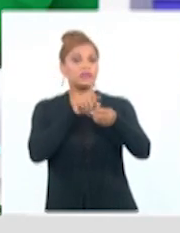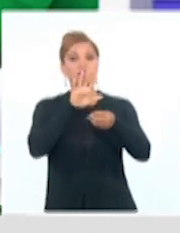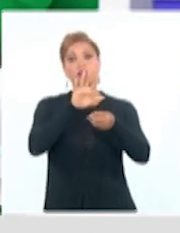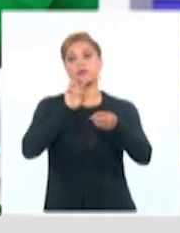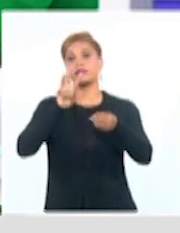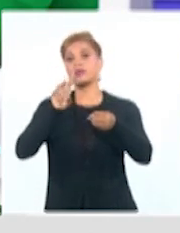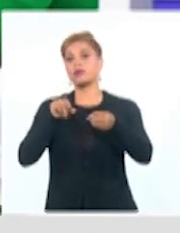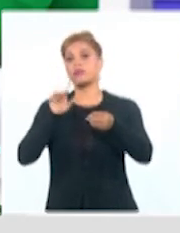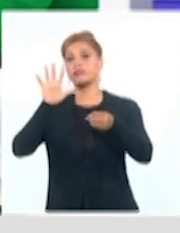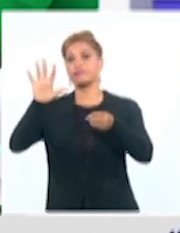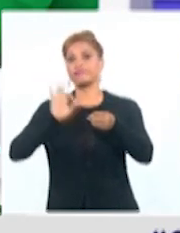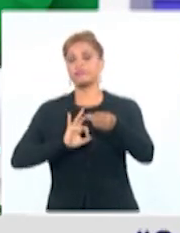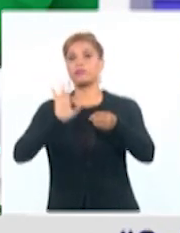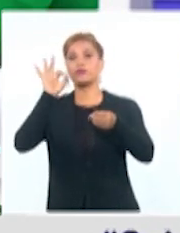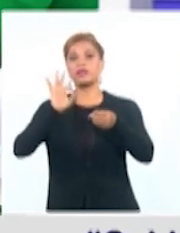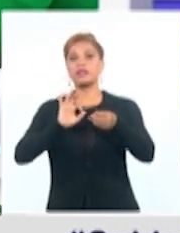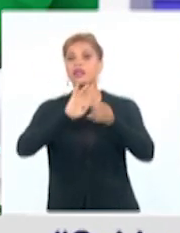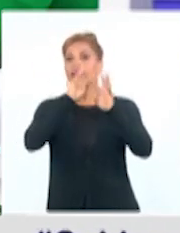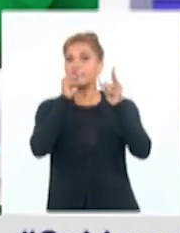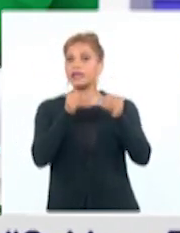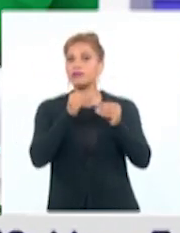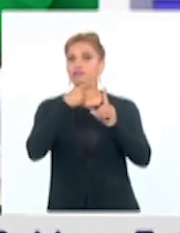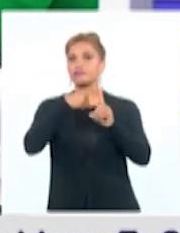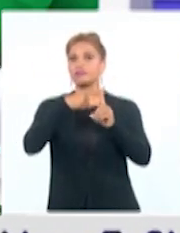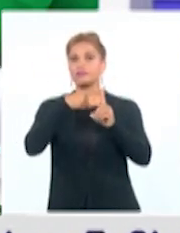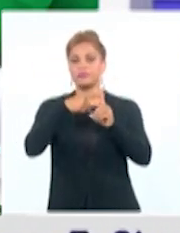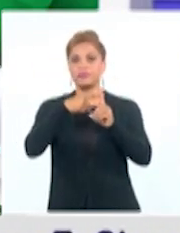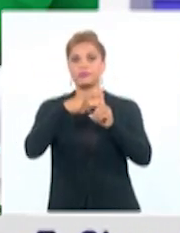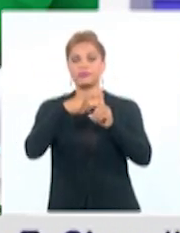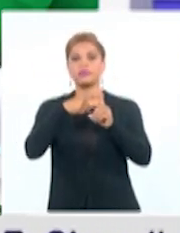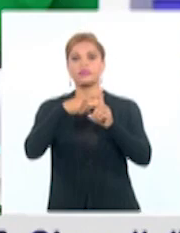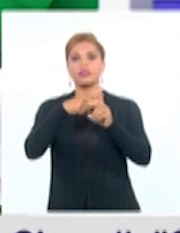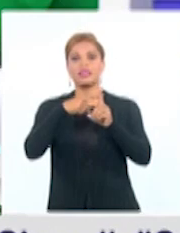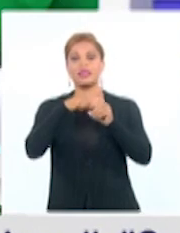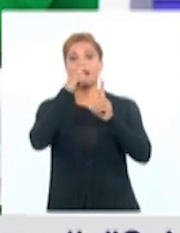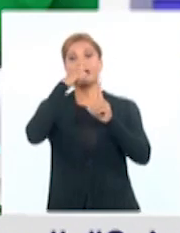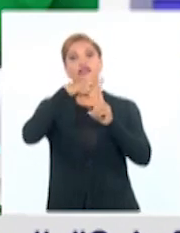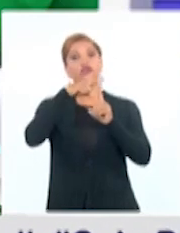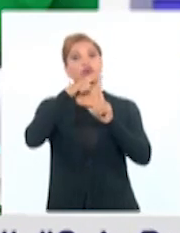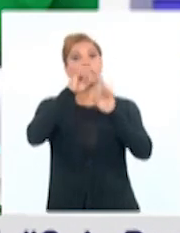53,5% de todos los diagnosticados, en el acumulado es el